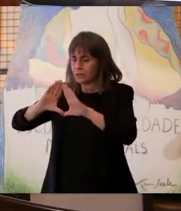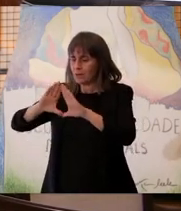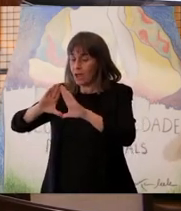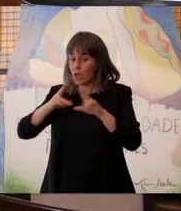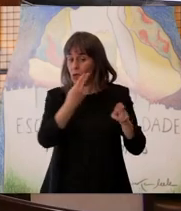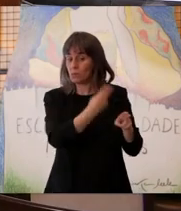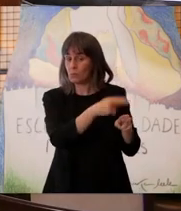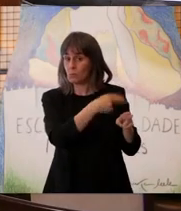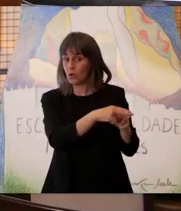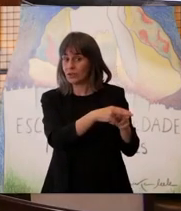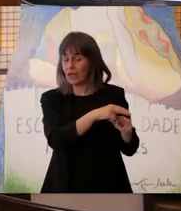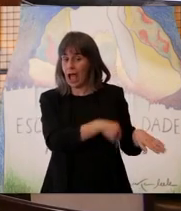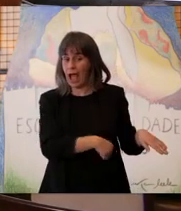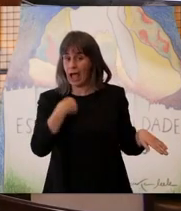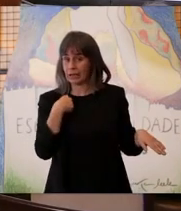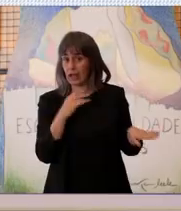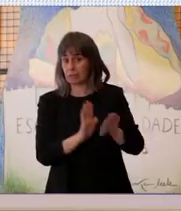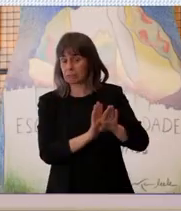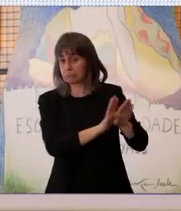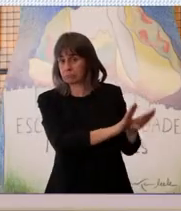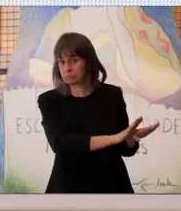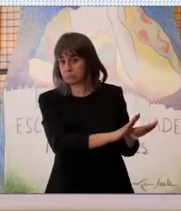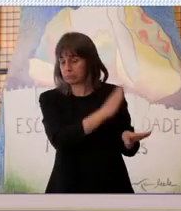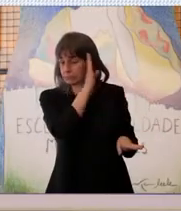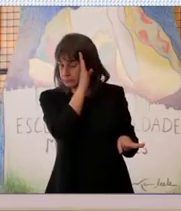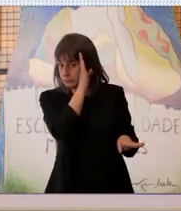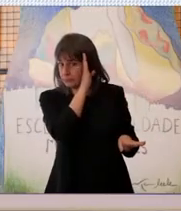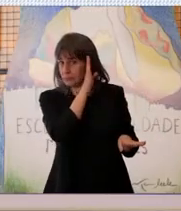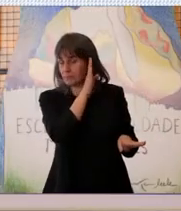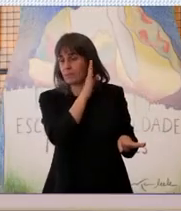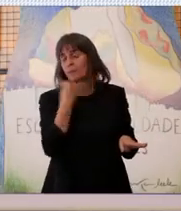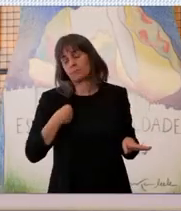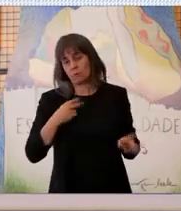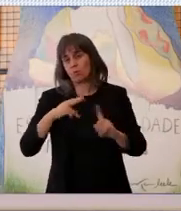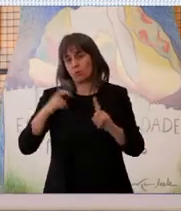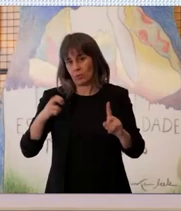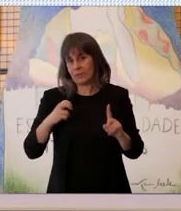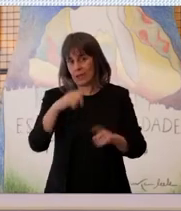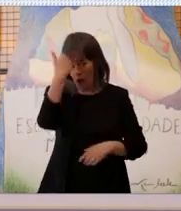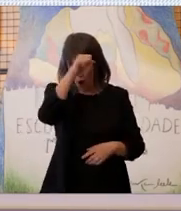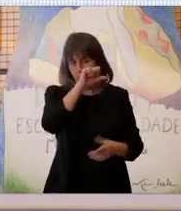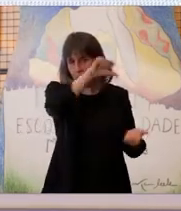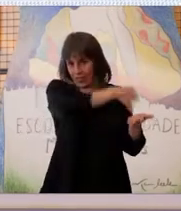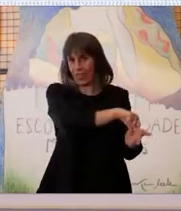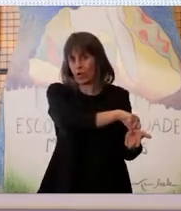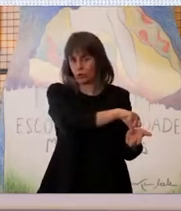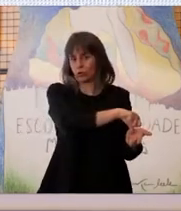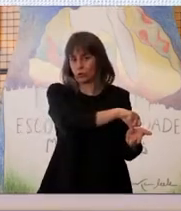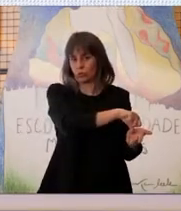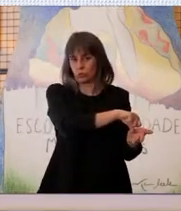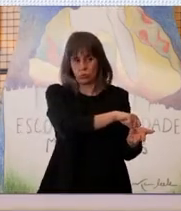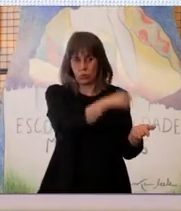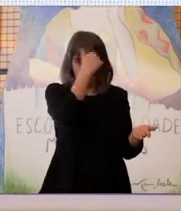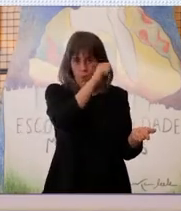política más general según la mirada androcéntrica y de los varones porque política general